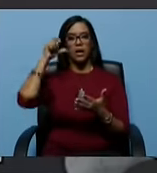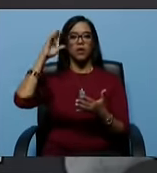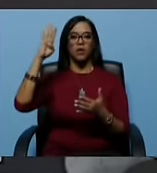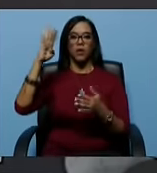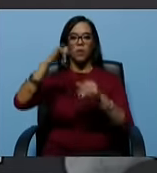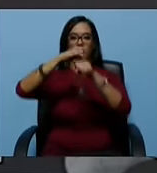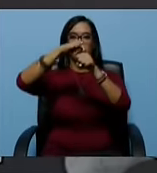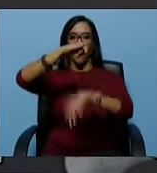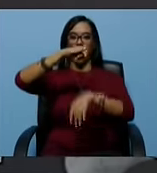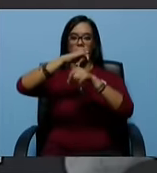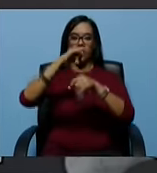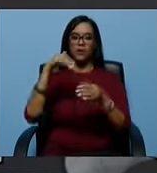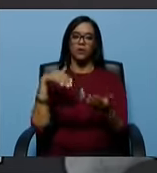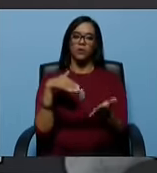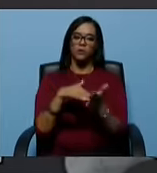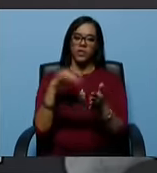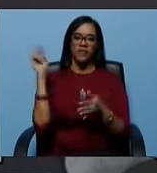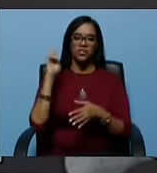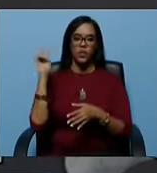sobre Venezuela?